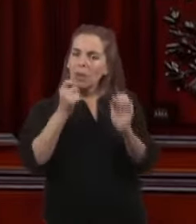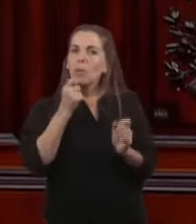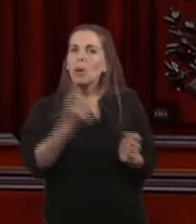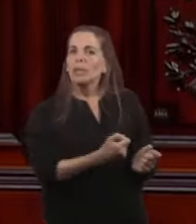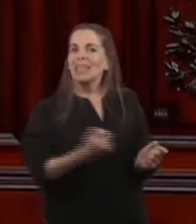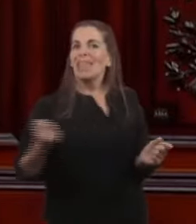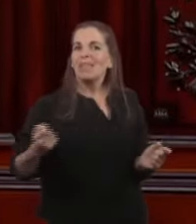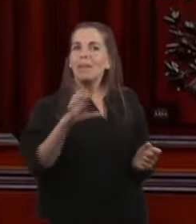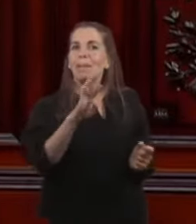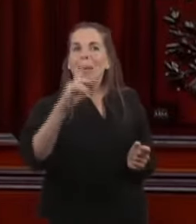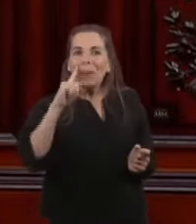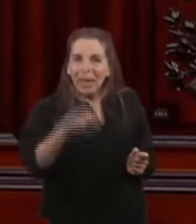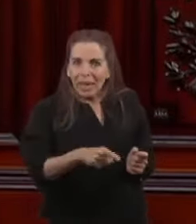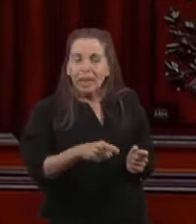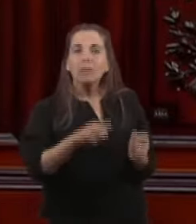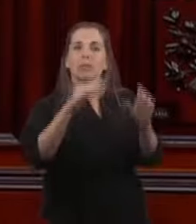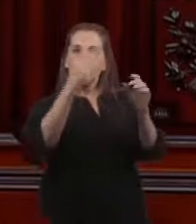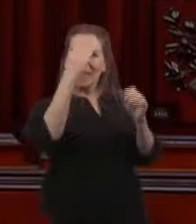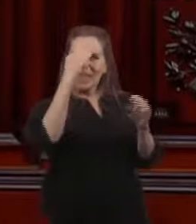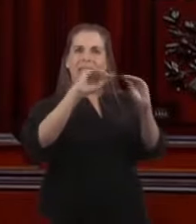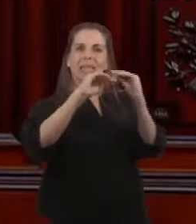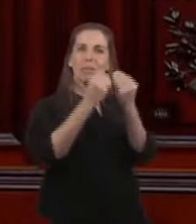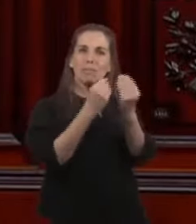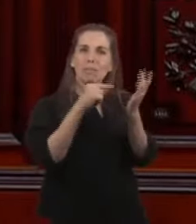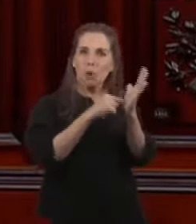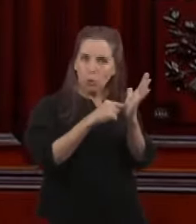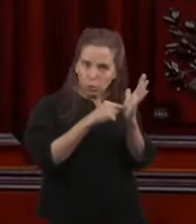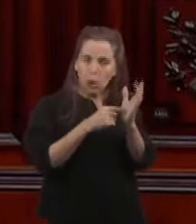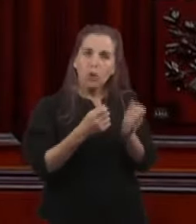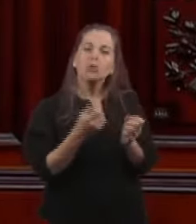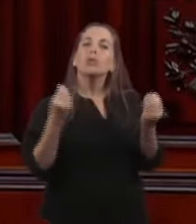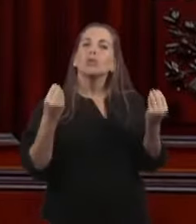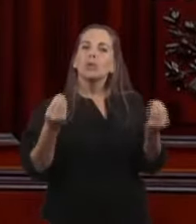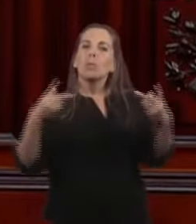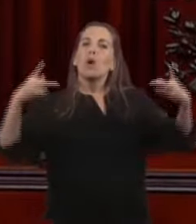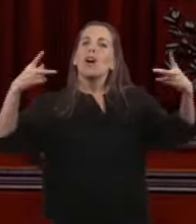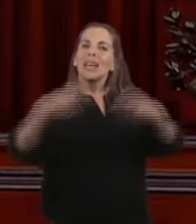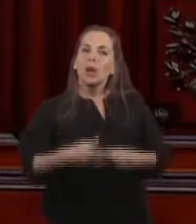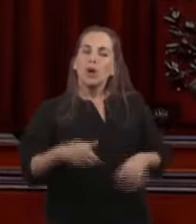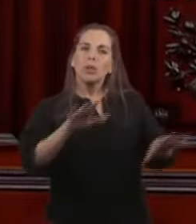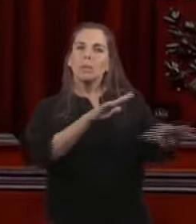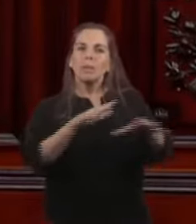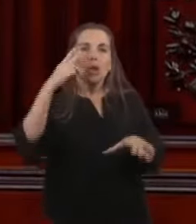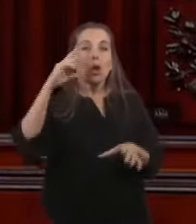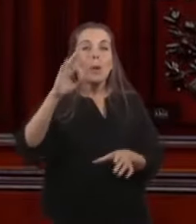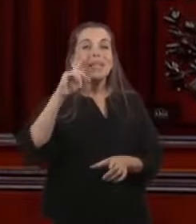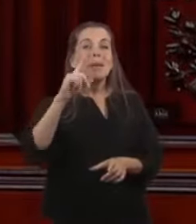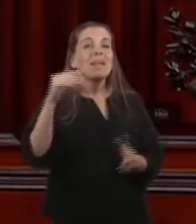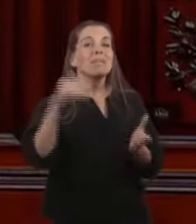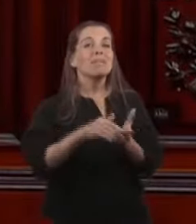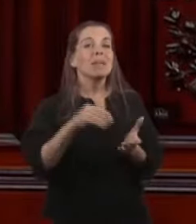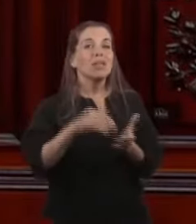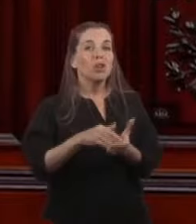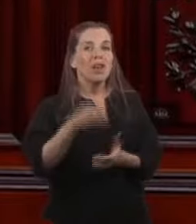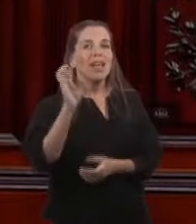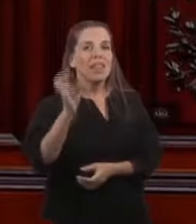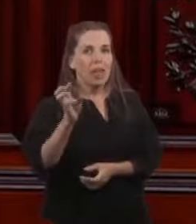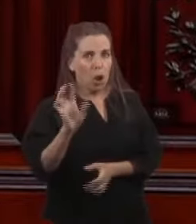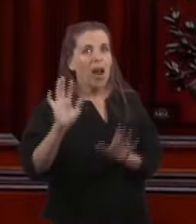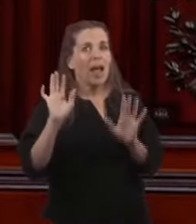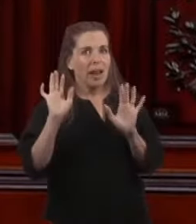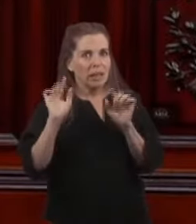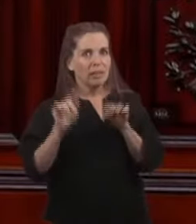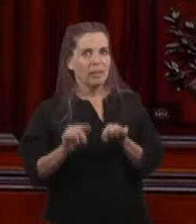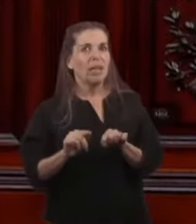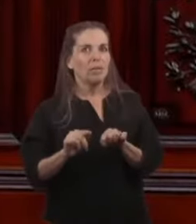15 puntos del pbi implicó que hiciéramos un recorte del gasto de alrededor de 0,000 millones de dó que no es otra